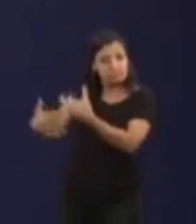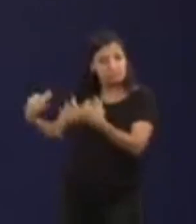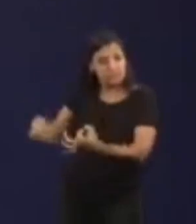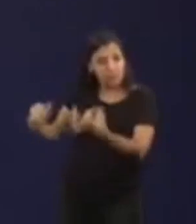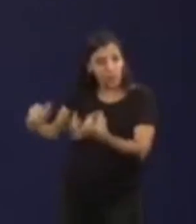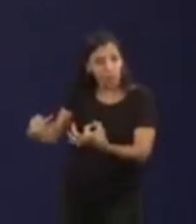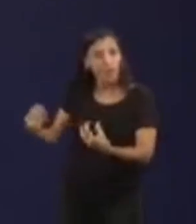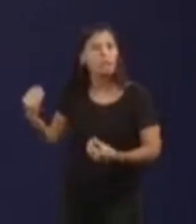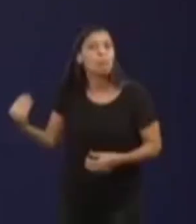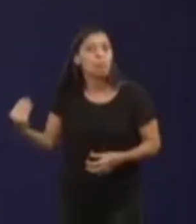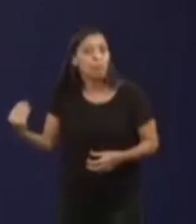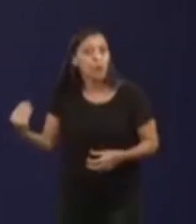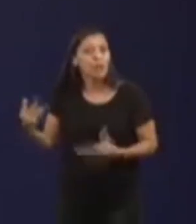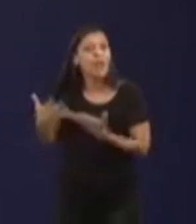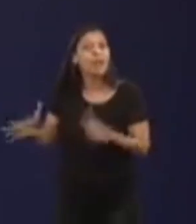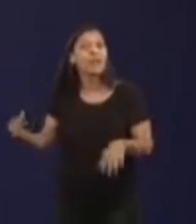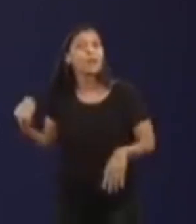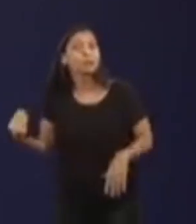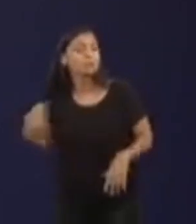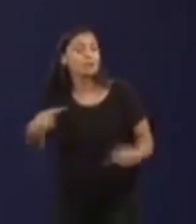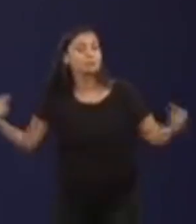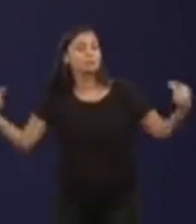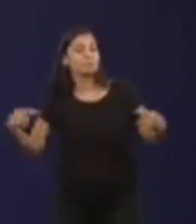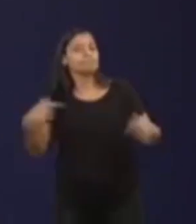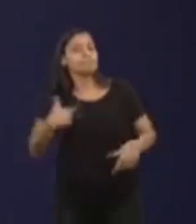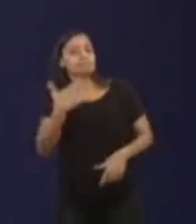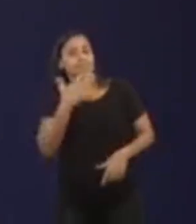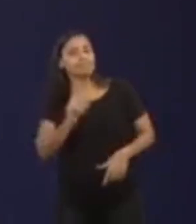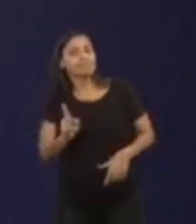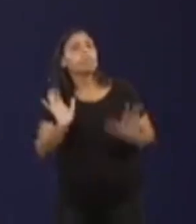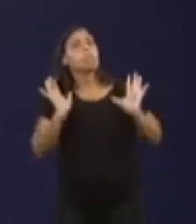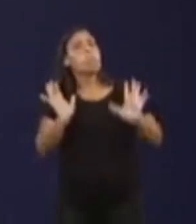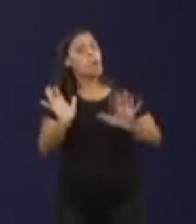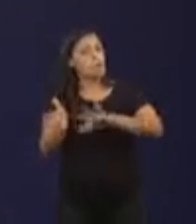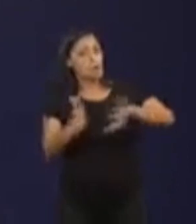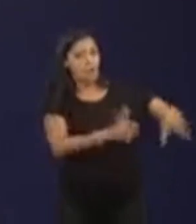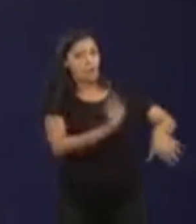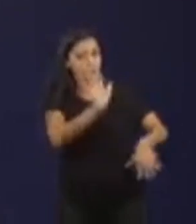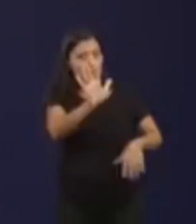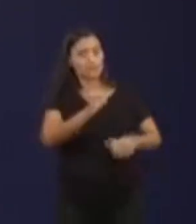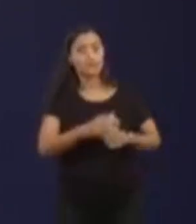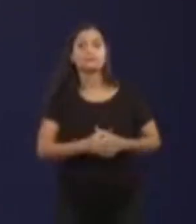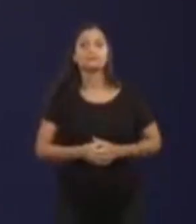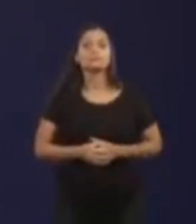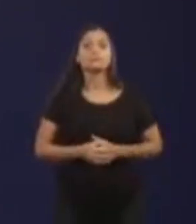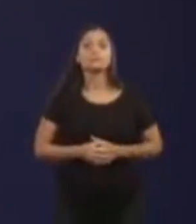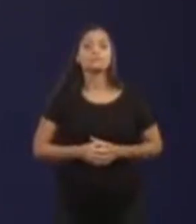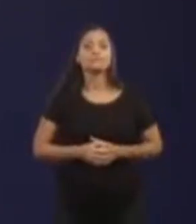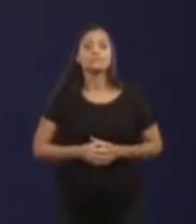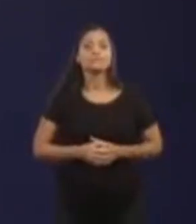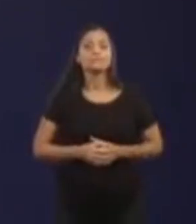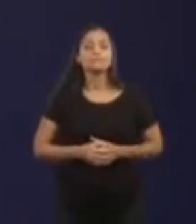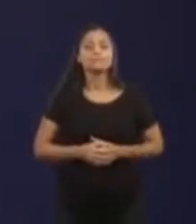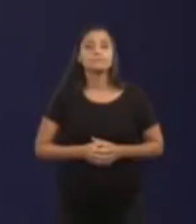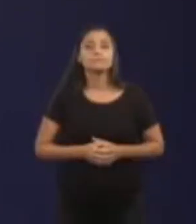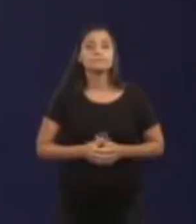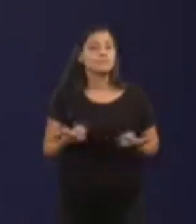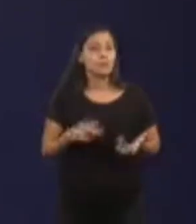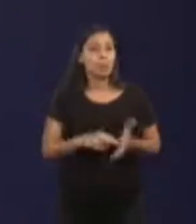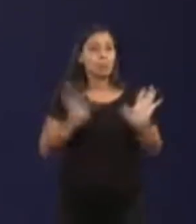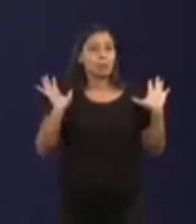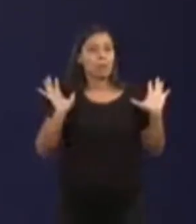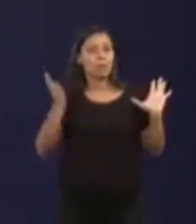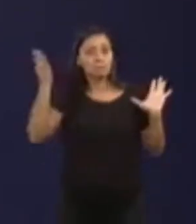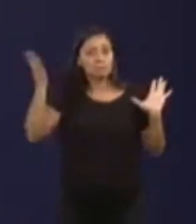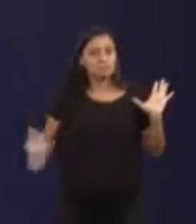esta postura de irse de la cámara eh pero más allá de eso eh No hay ningún problema